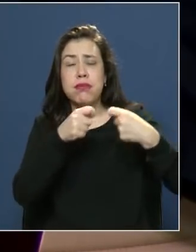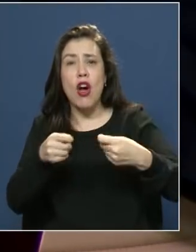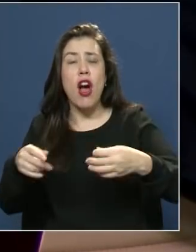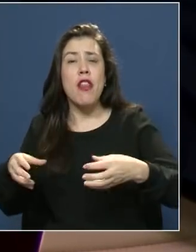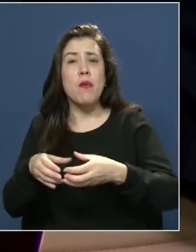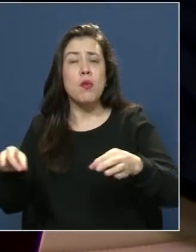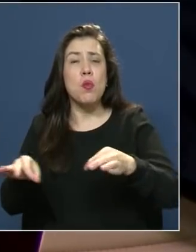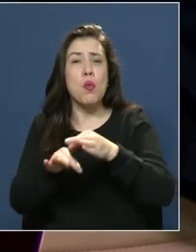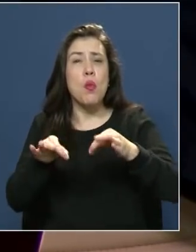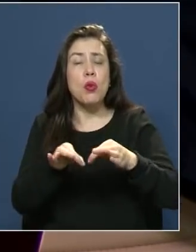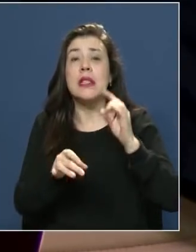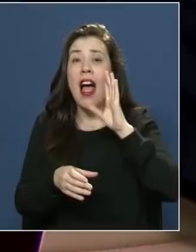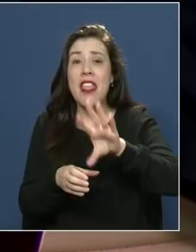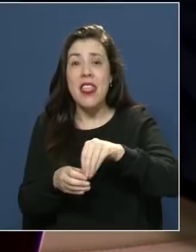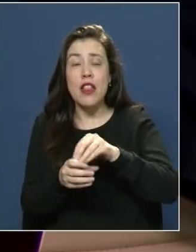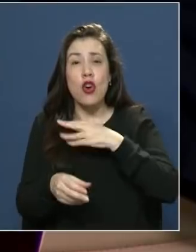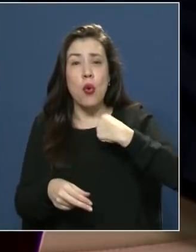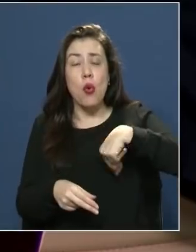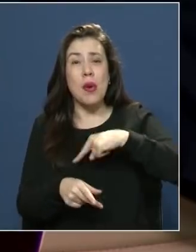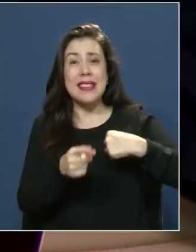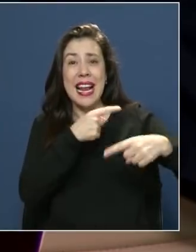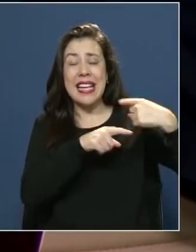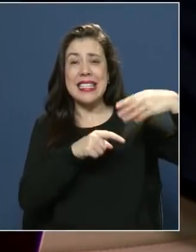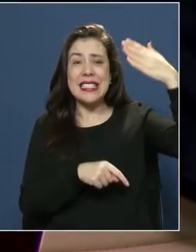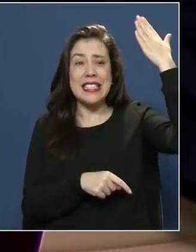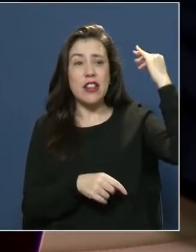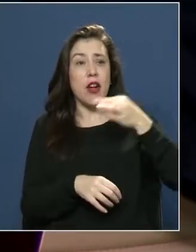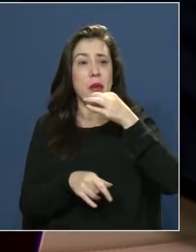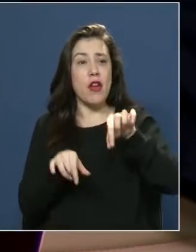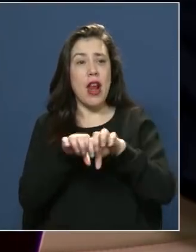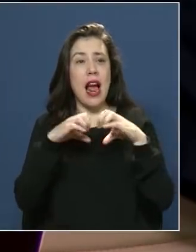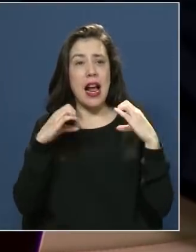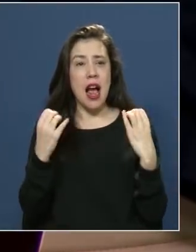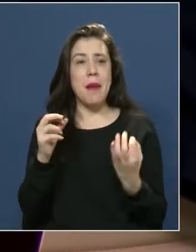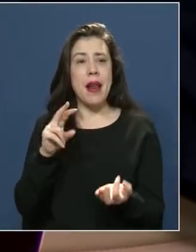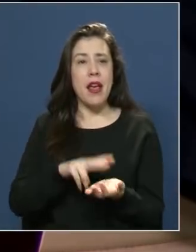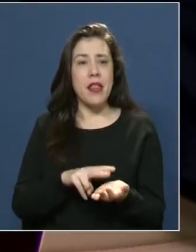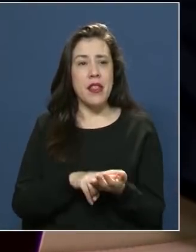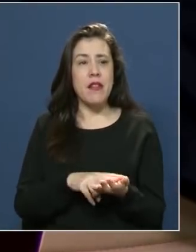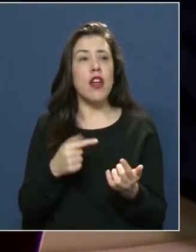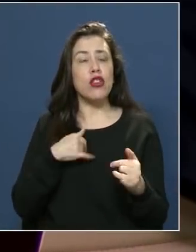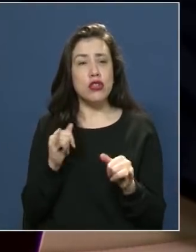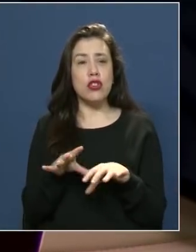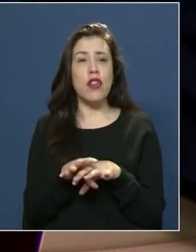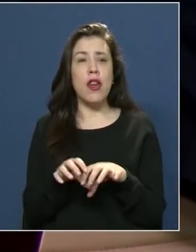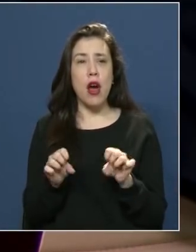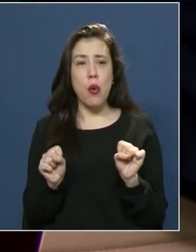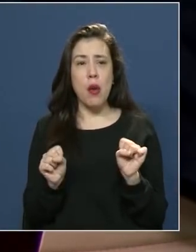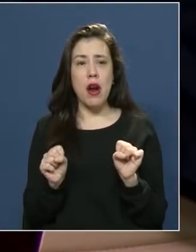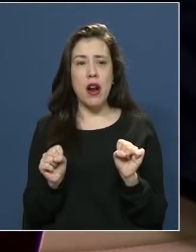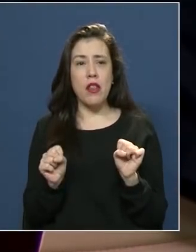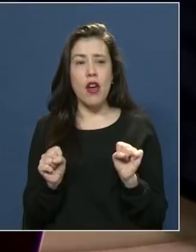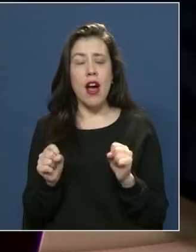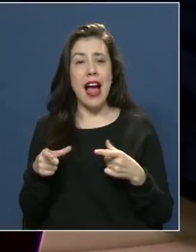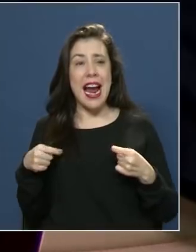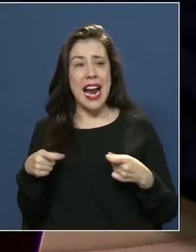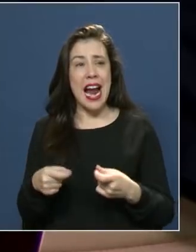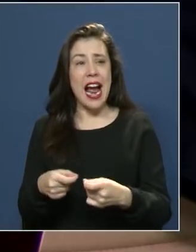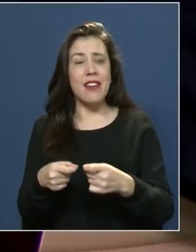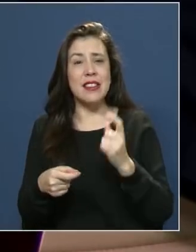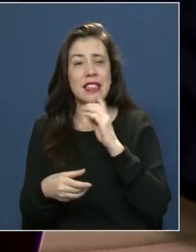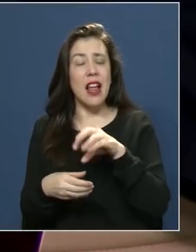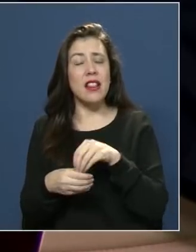parte de nuestra historia. Y como se ha dicho también en esta Cámara, efectivamente yo concuerdo que los Jaivas son